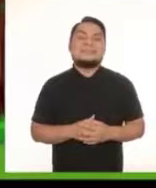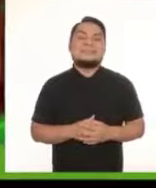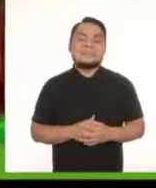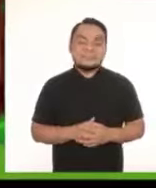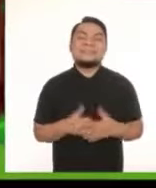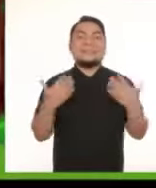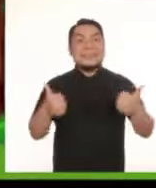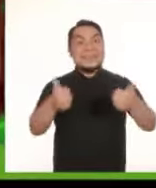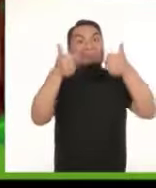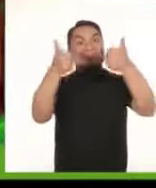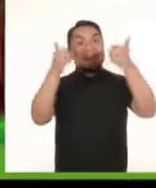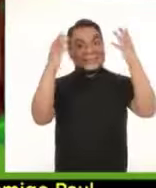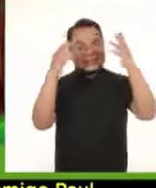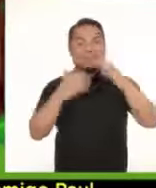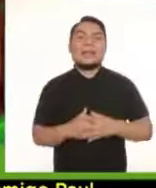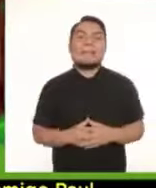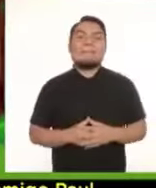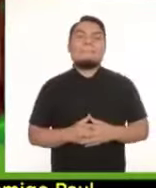¡Qué bien!